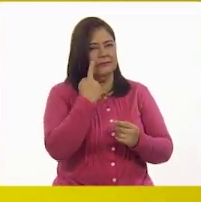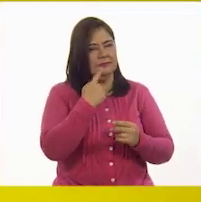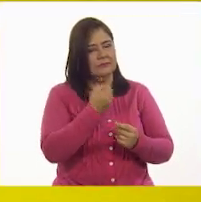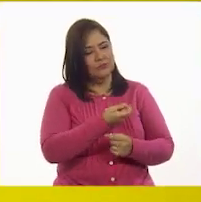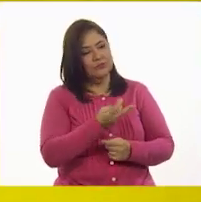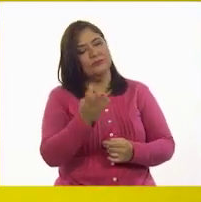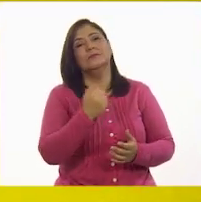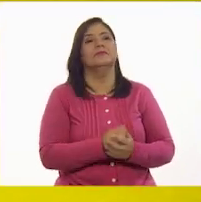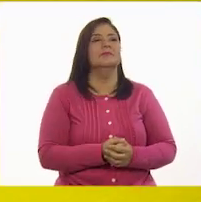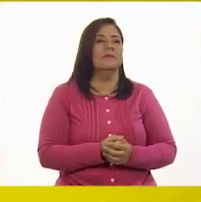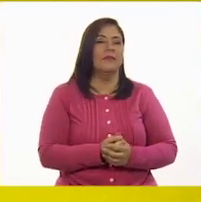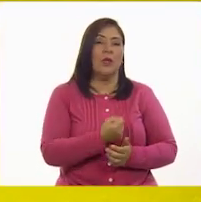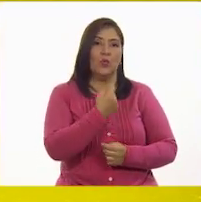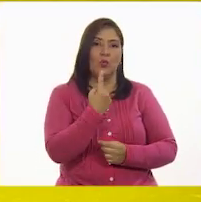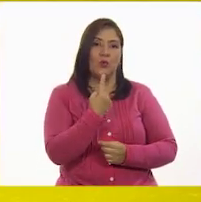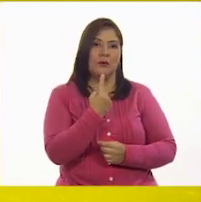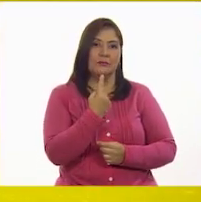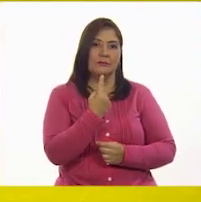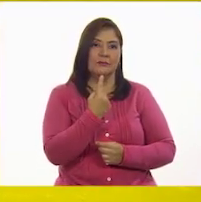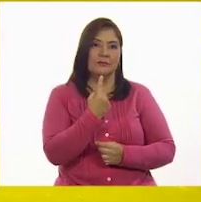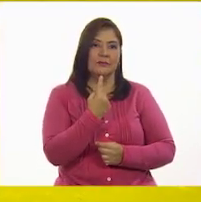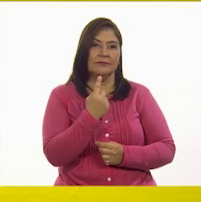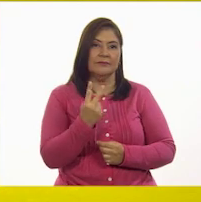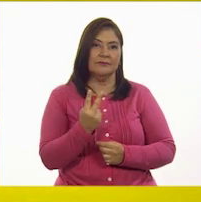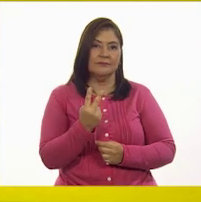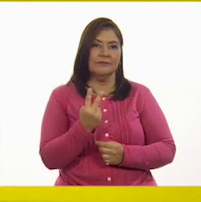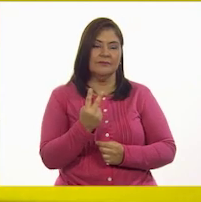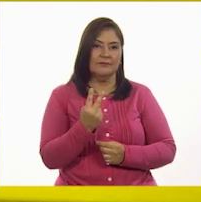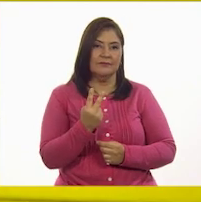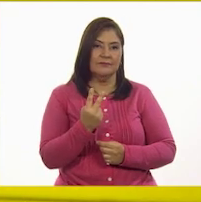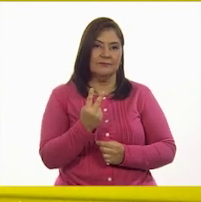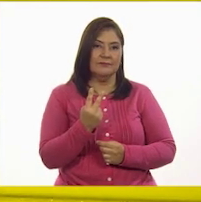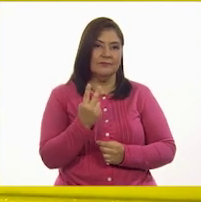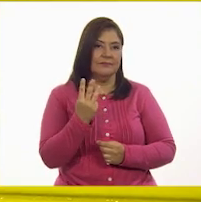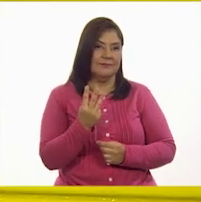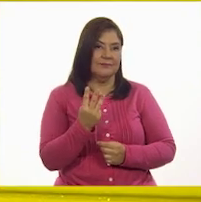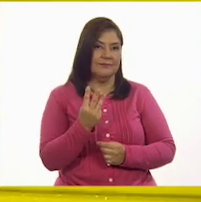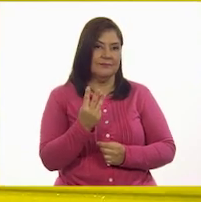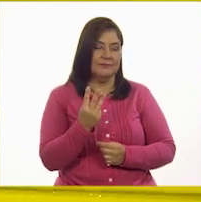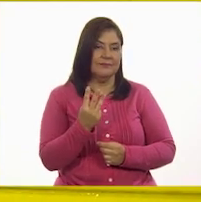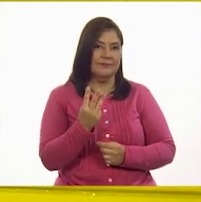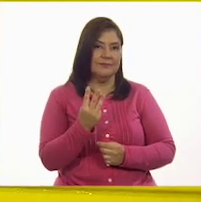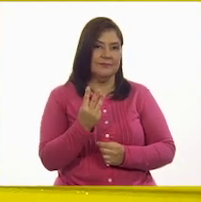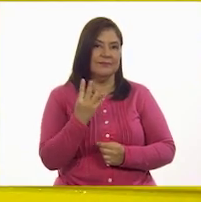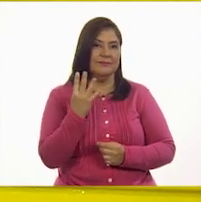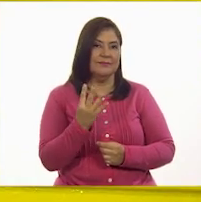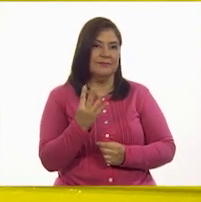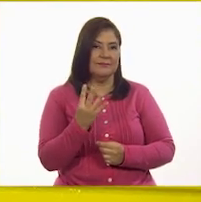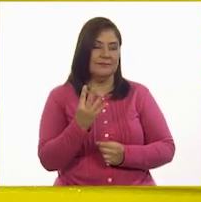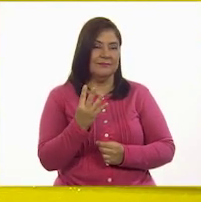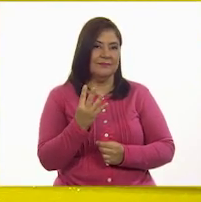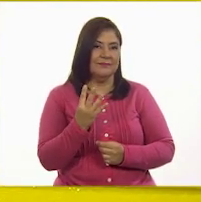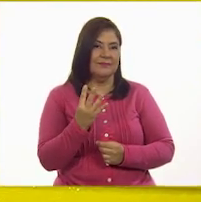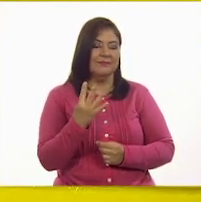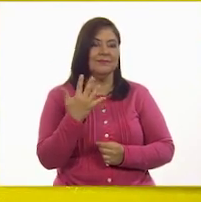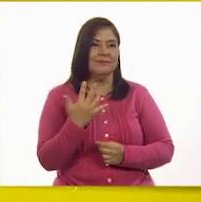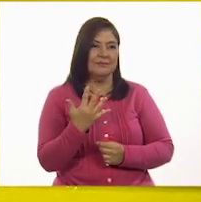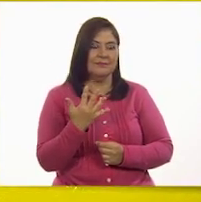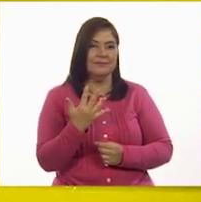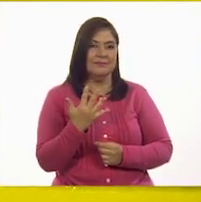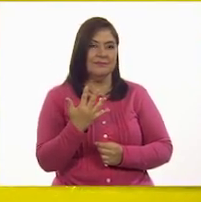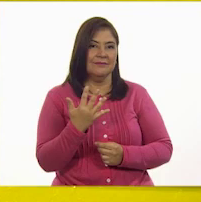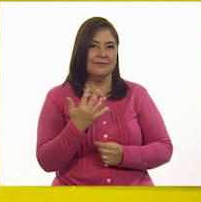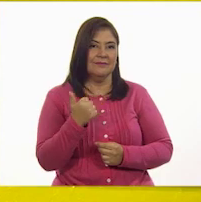Vamos a empezar con una, dos, tres, cuatro,